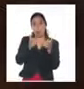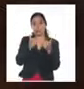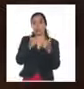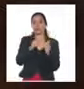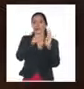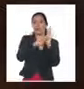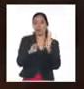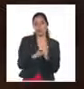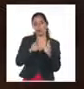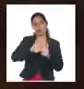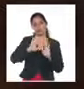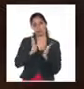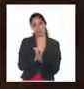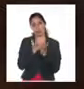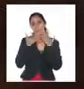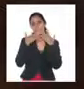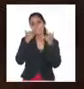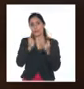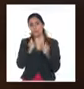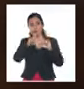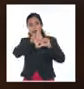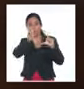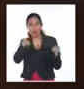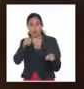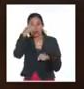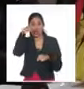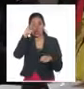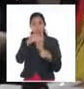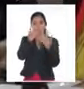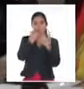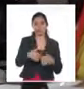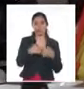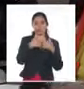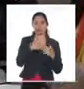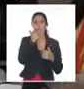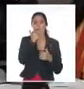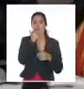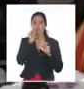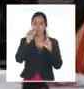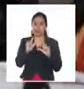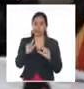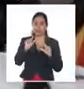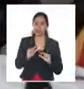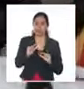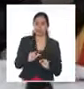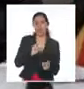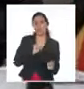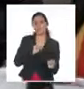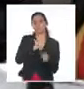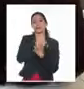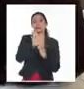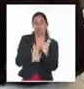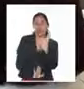los niveles de la industria azucarera para detener el deterioro e iniciar la recuperación paulatina